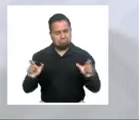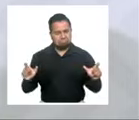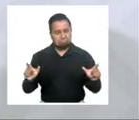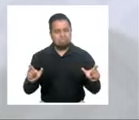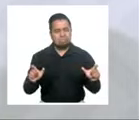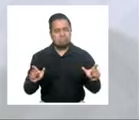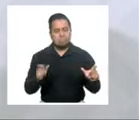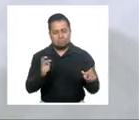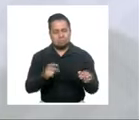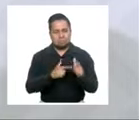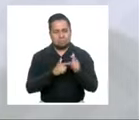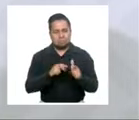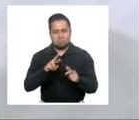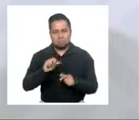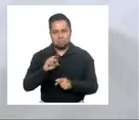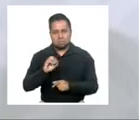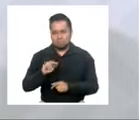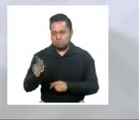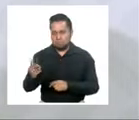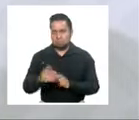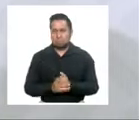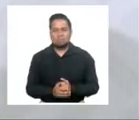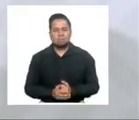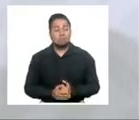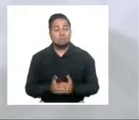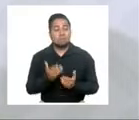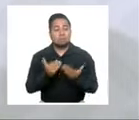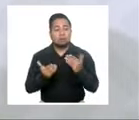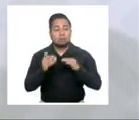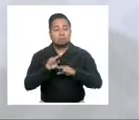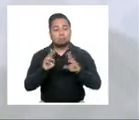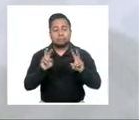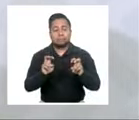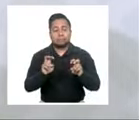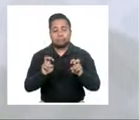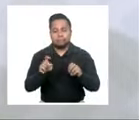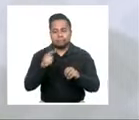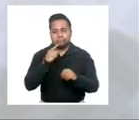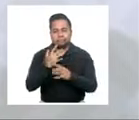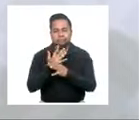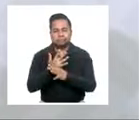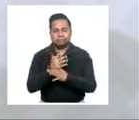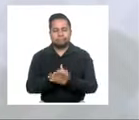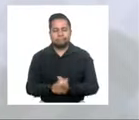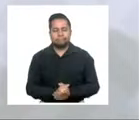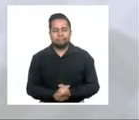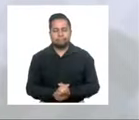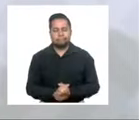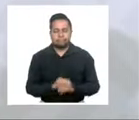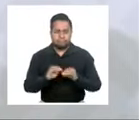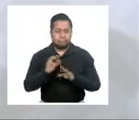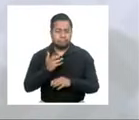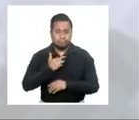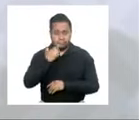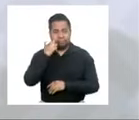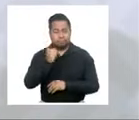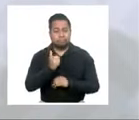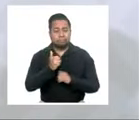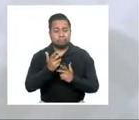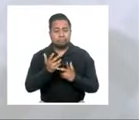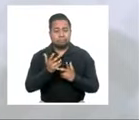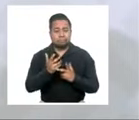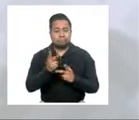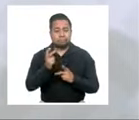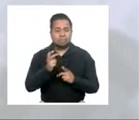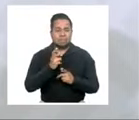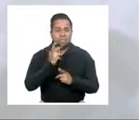ir protegiendo, Ramón. Y con respecto al tema que tú comentas, efectivamente fue